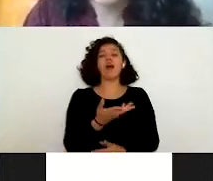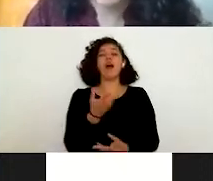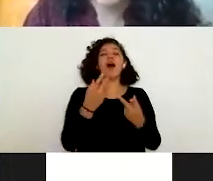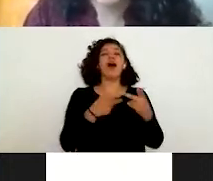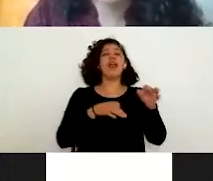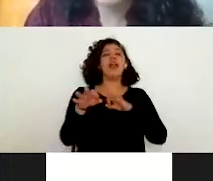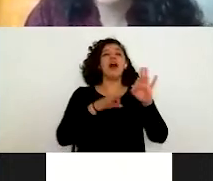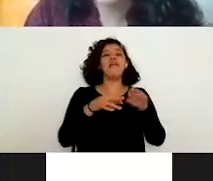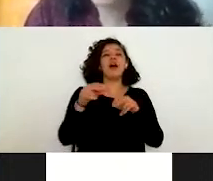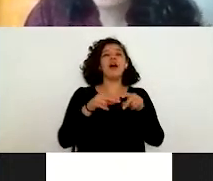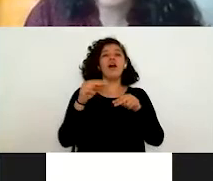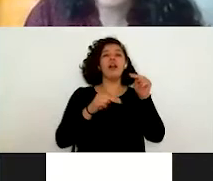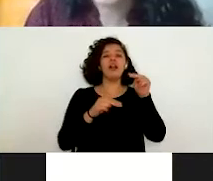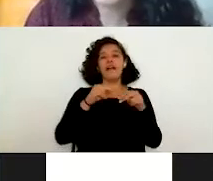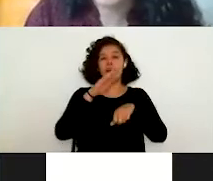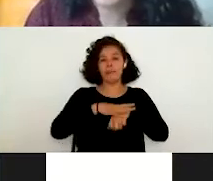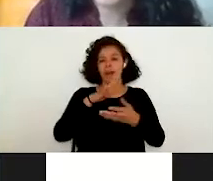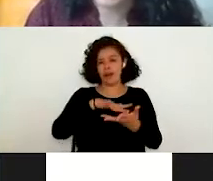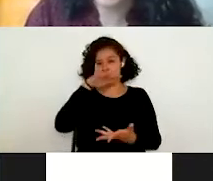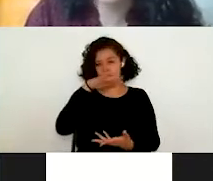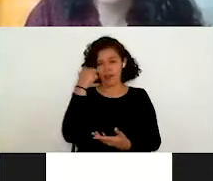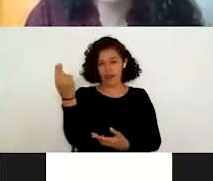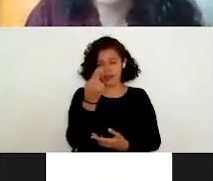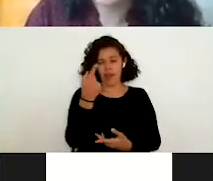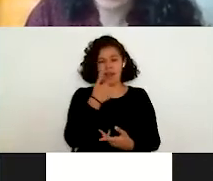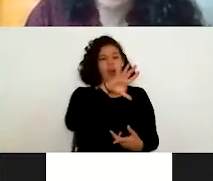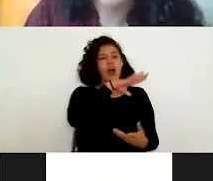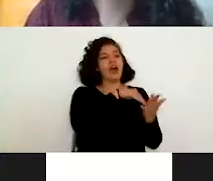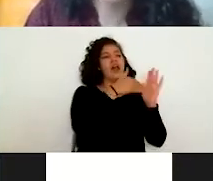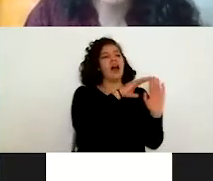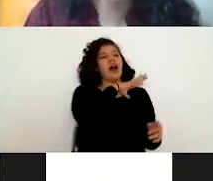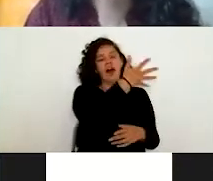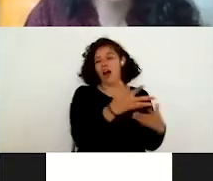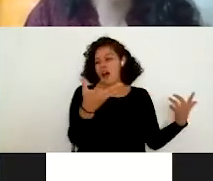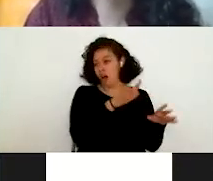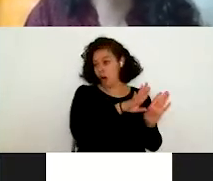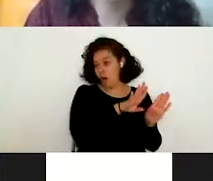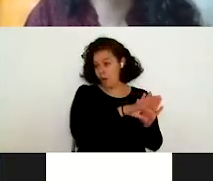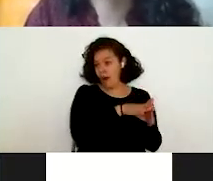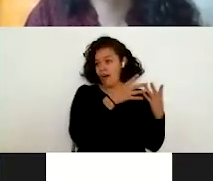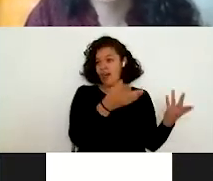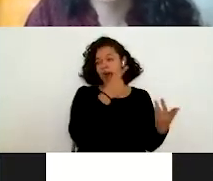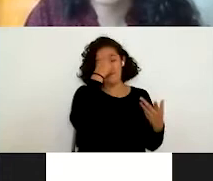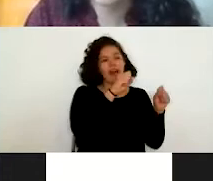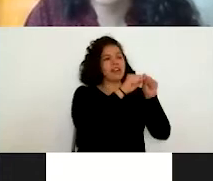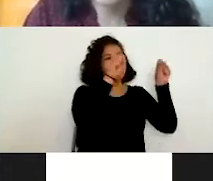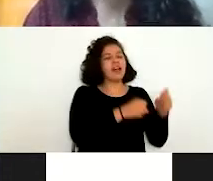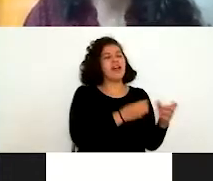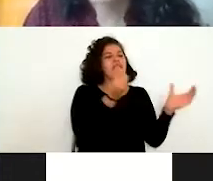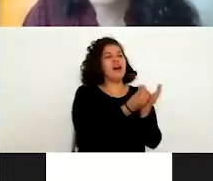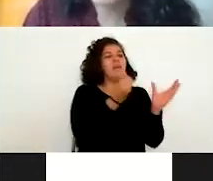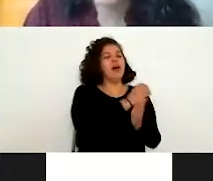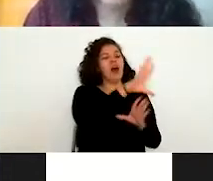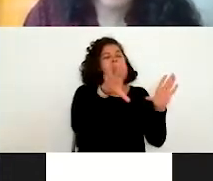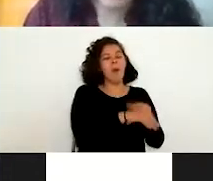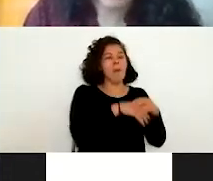colonia X? ¿Y cuál va a ser mi estrategia general? ¿Cómo lo voy a hacer? A través de un sistema de capacitación integral. Entonces,